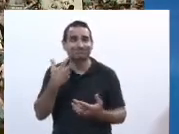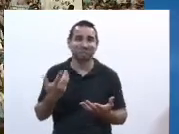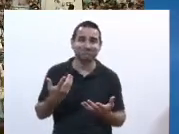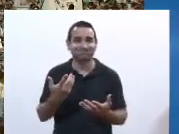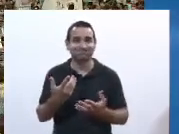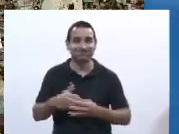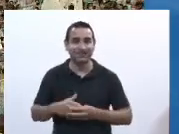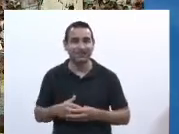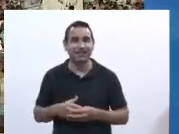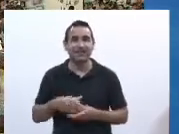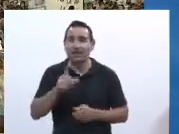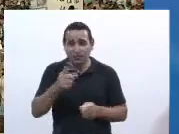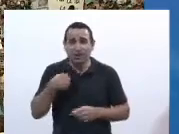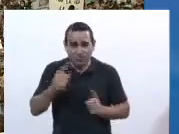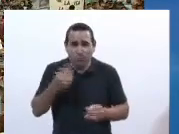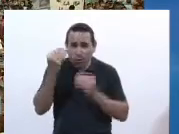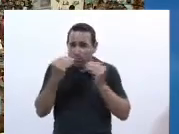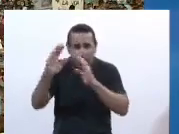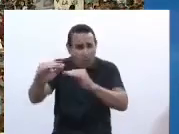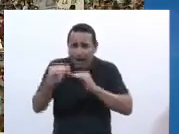beligerantes, también es la misma que yo tengo.